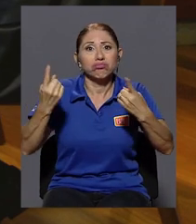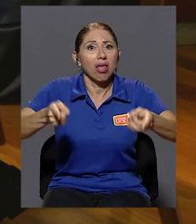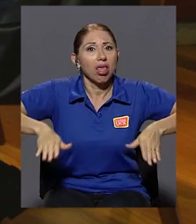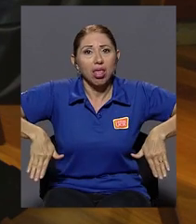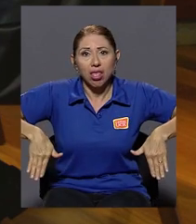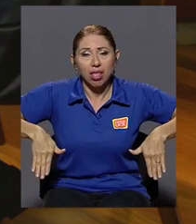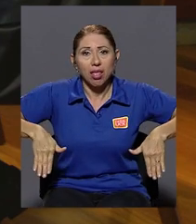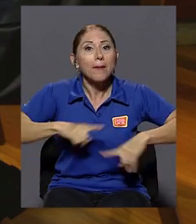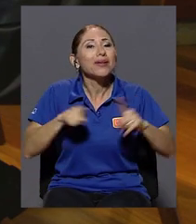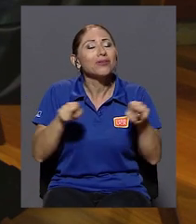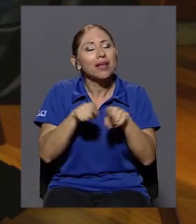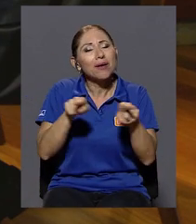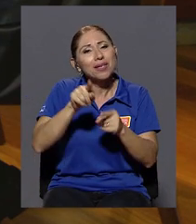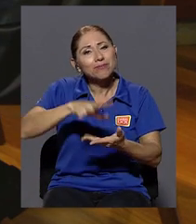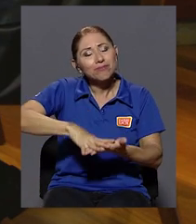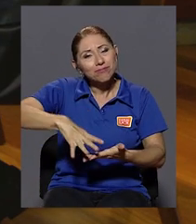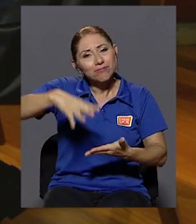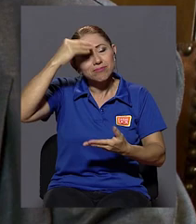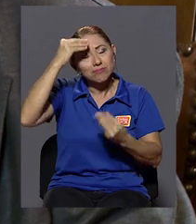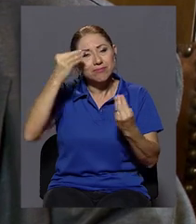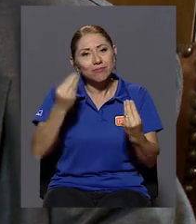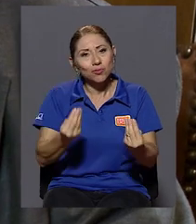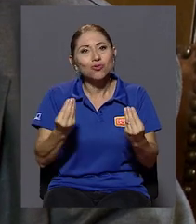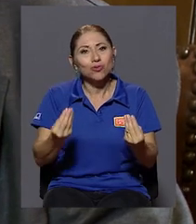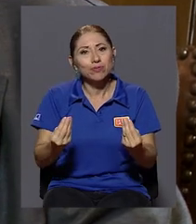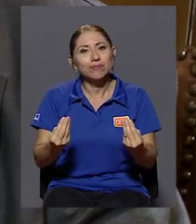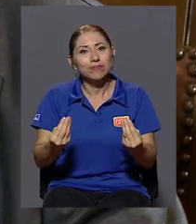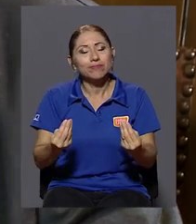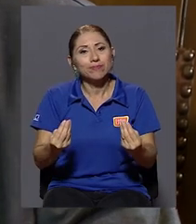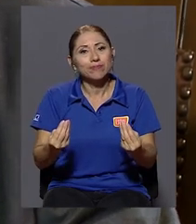hacer. Pero también es cierto que hemos aprendido mucho, que